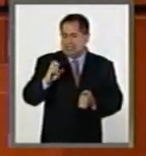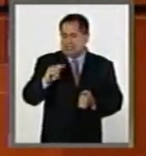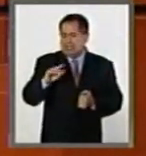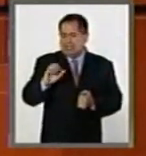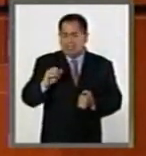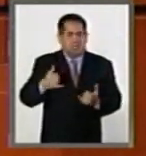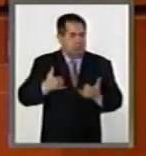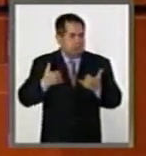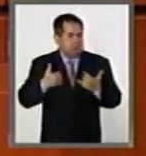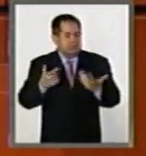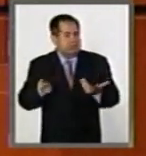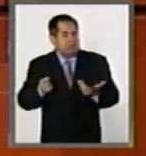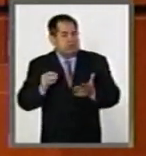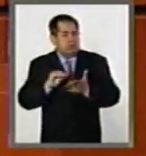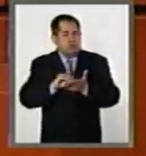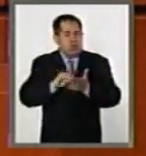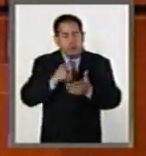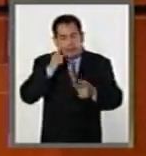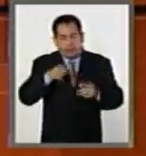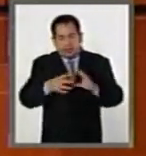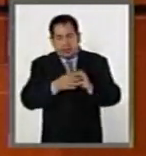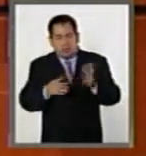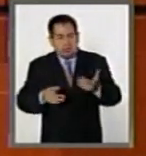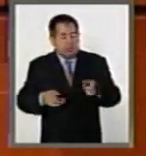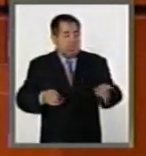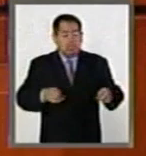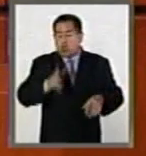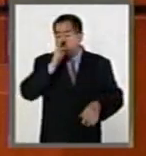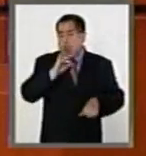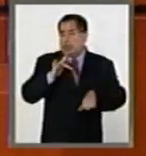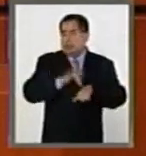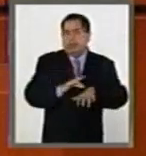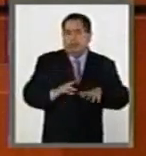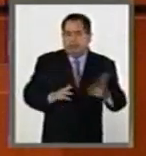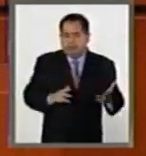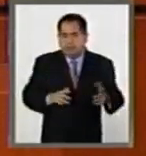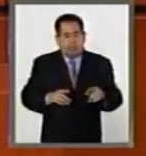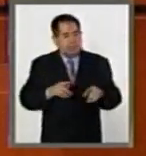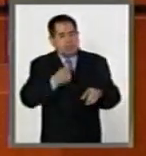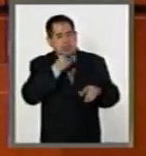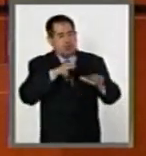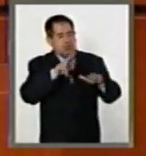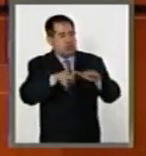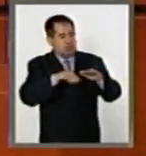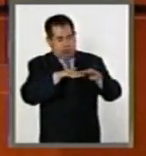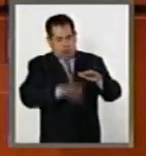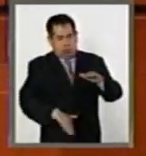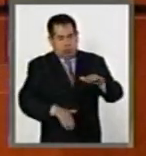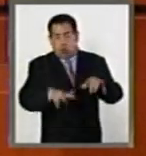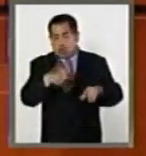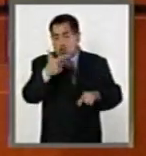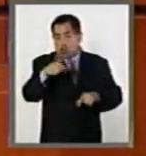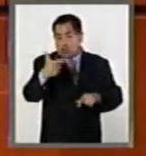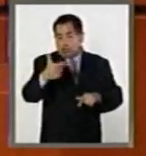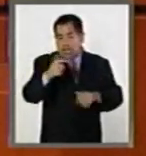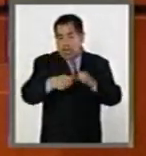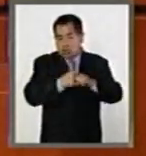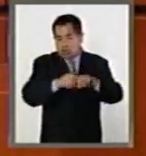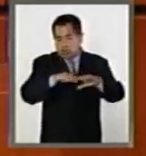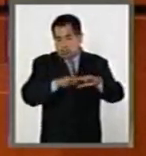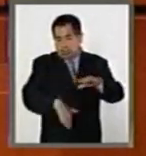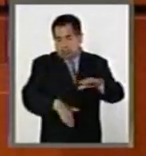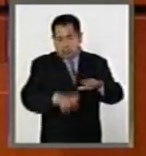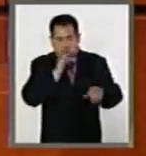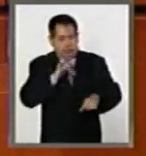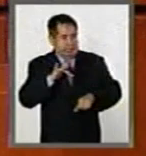sigue considerando como inimputables a quienes son menores, niñas y niños menores de 12 años de